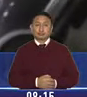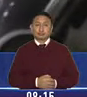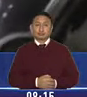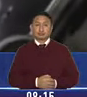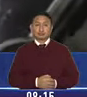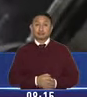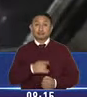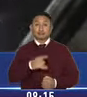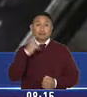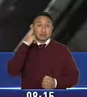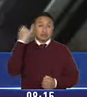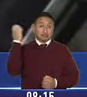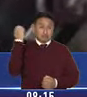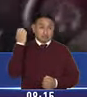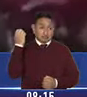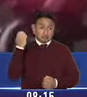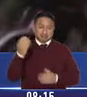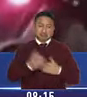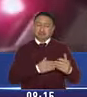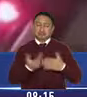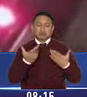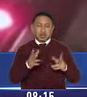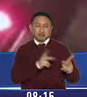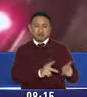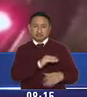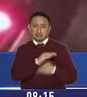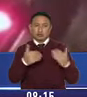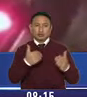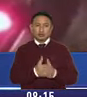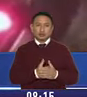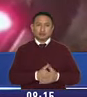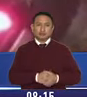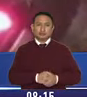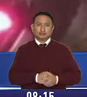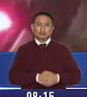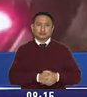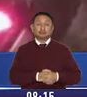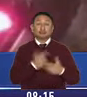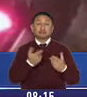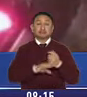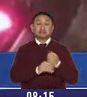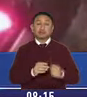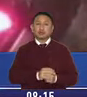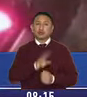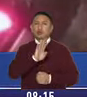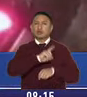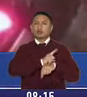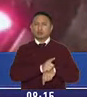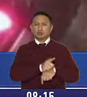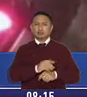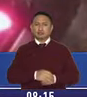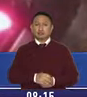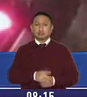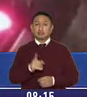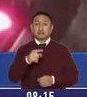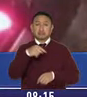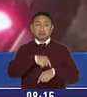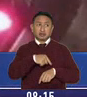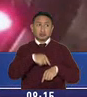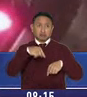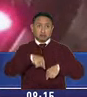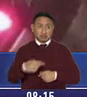Ni la alarma les asustó, al parecer tenían todo calculado milimétricamente. El robo les tomó cerca de 4 minutos, tiempo suficiente